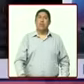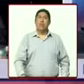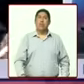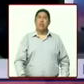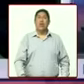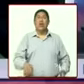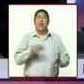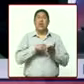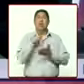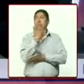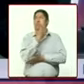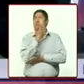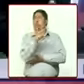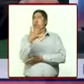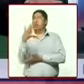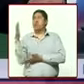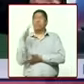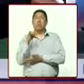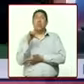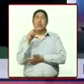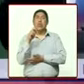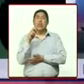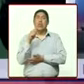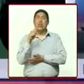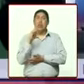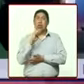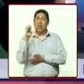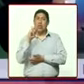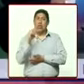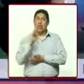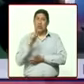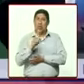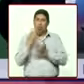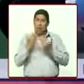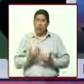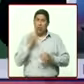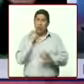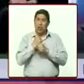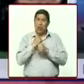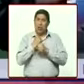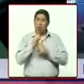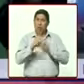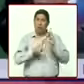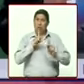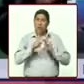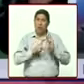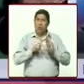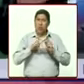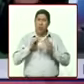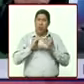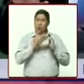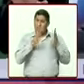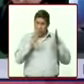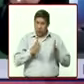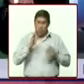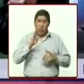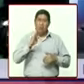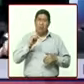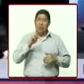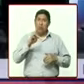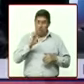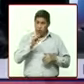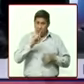Del Parque Itenes. Entonces, ahora solamente está trabajando la población, los pobladores, los comunarios de